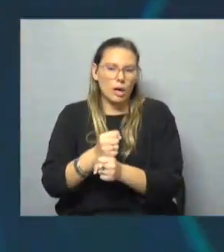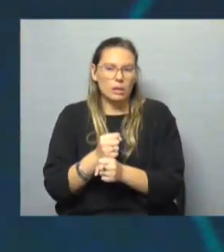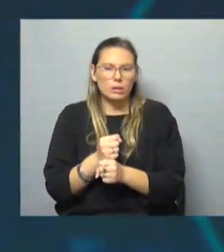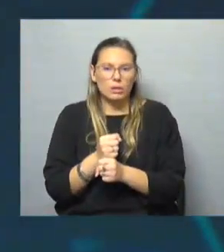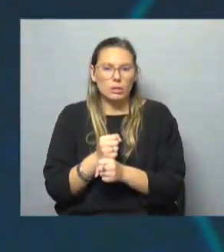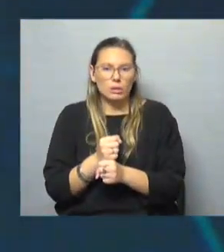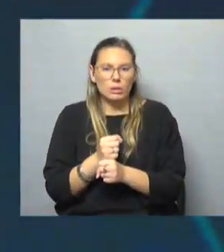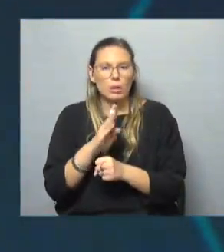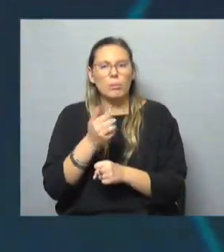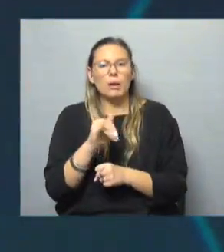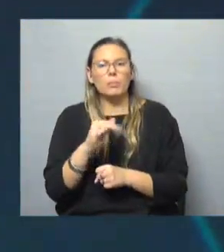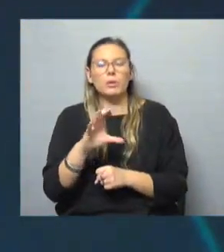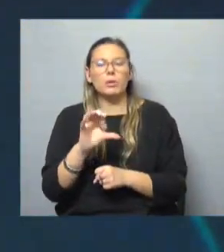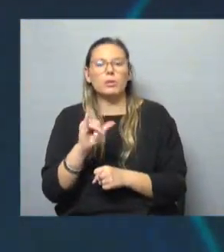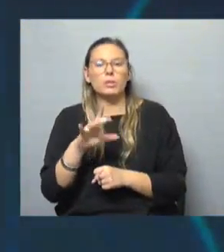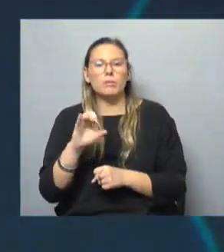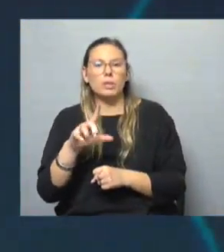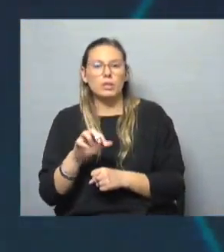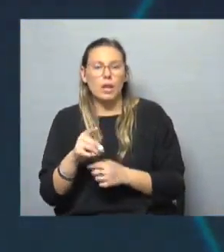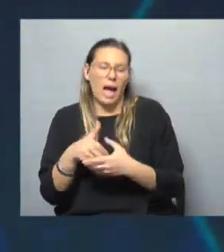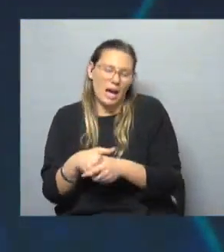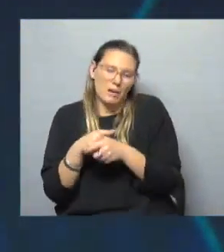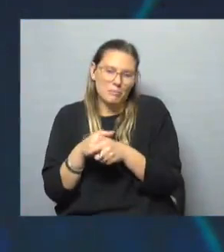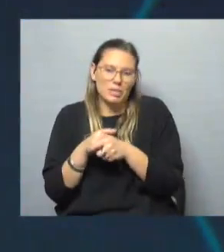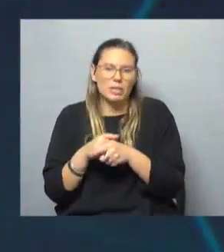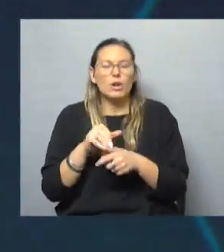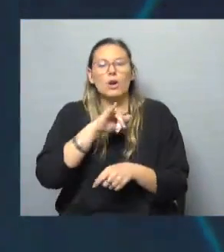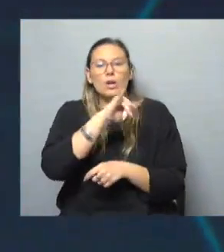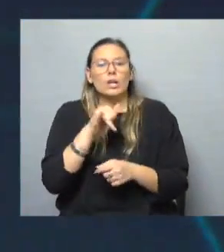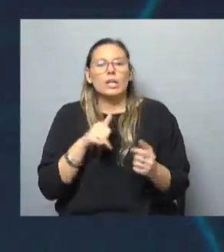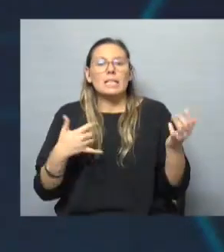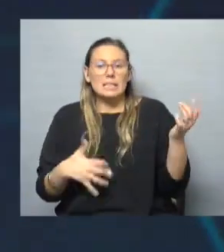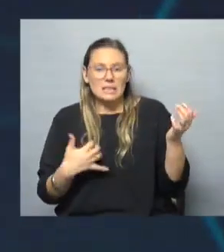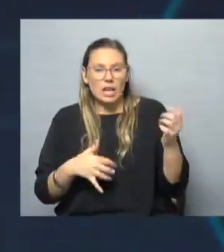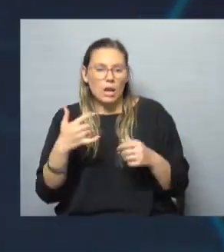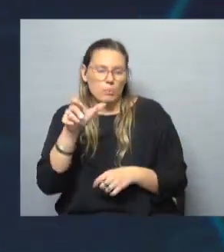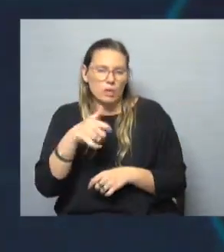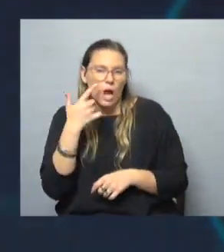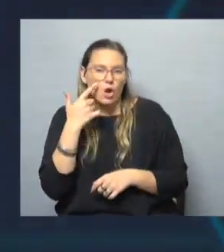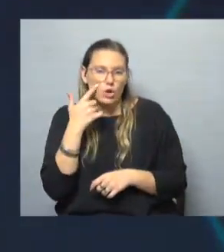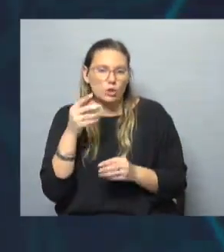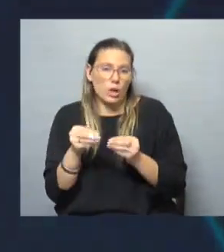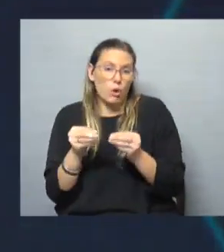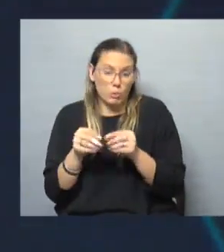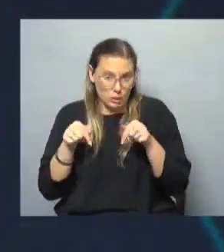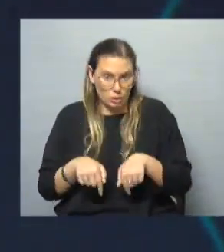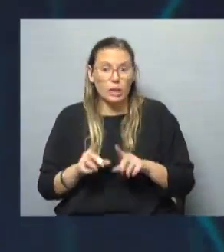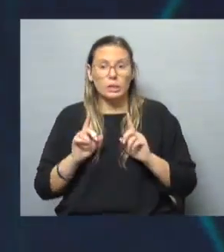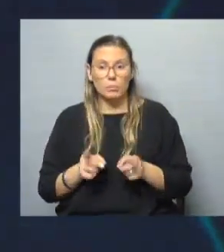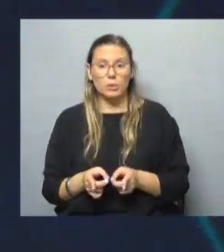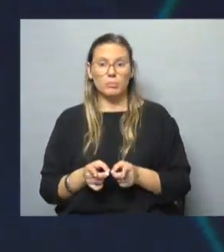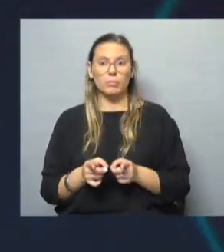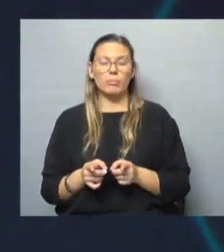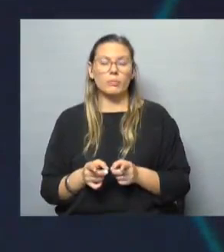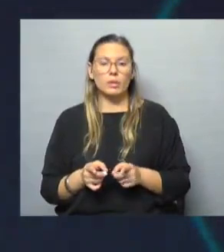Papico Civils, que era un gran amigo de Alfredo Zitarrosa y una persona muy conocida en compañero el ambiente audiovisual, compañero de la